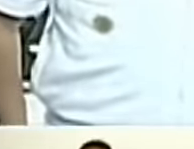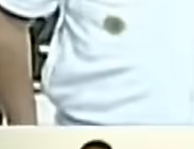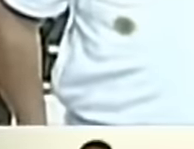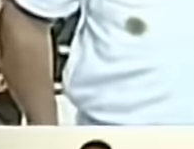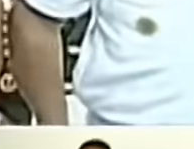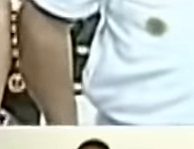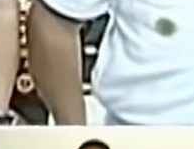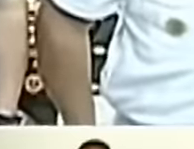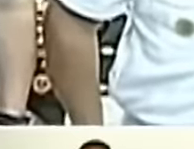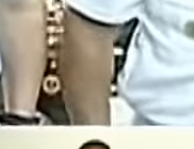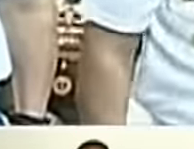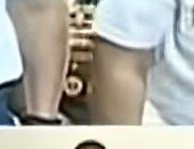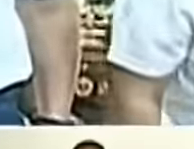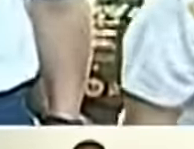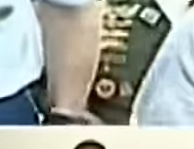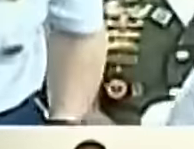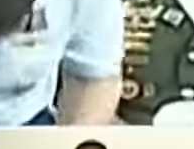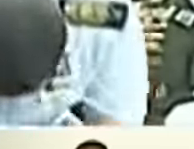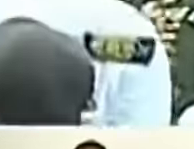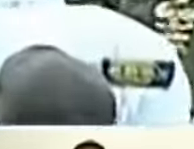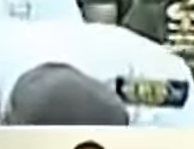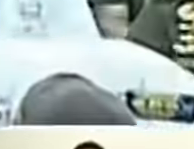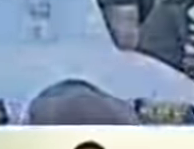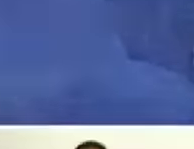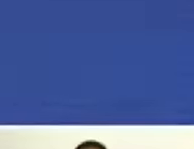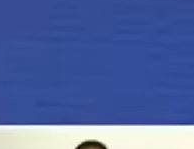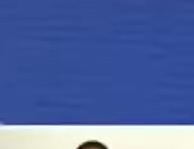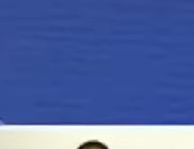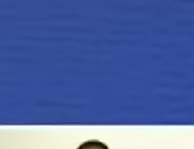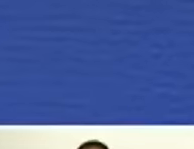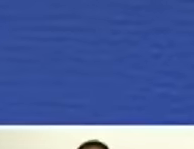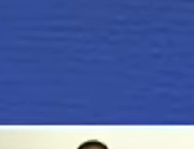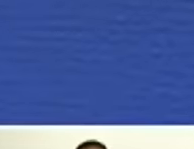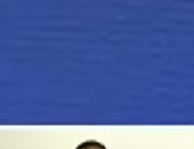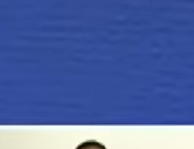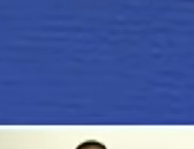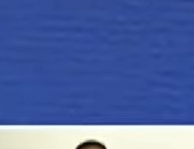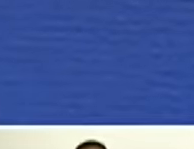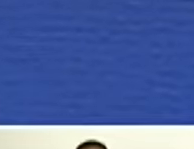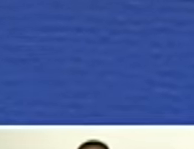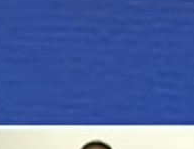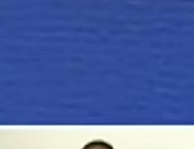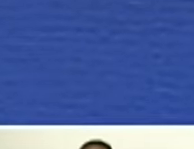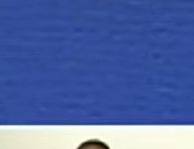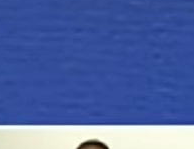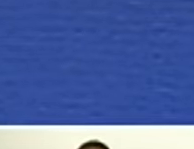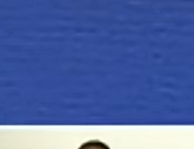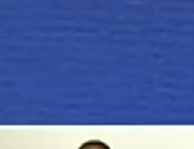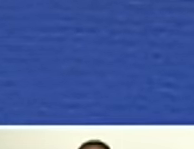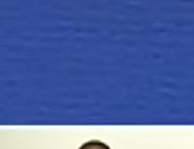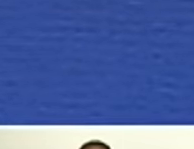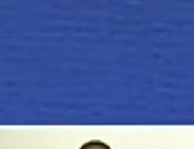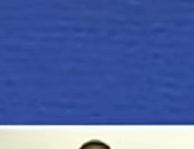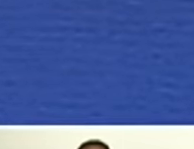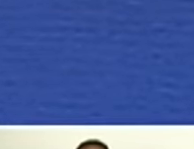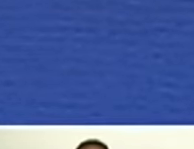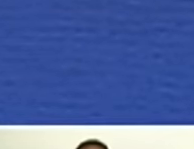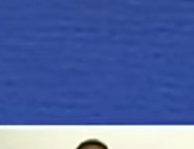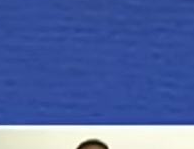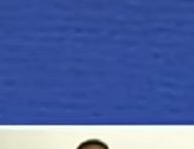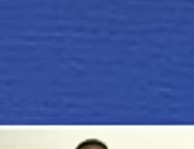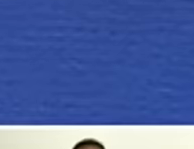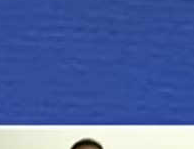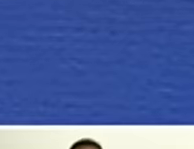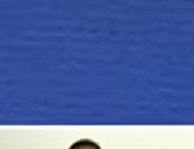a todos los viceministros y también de manera muy especial presentes los 8